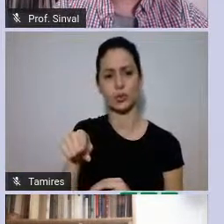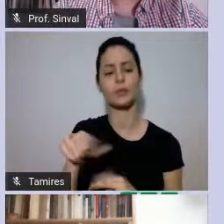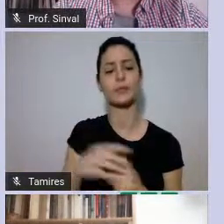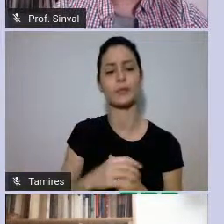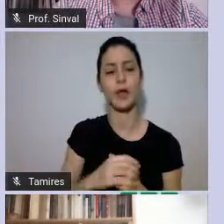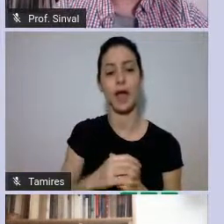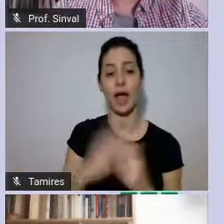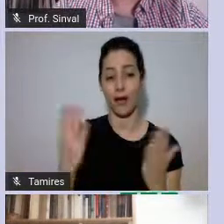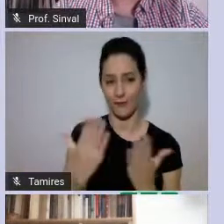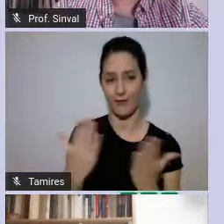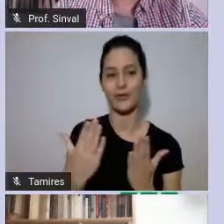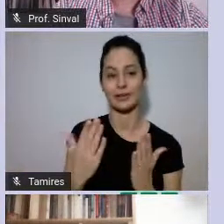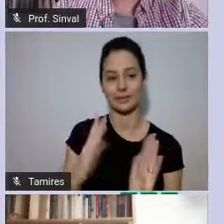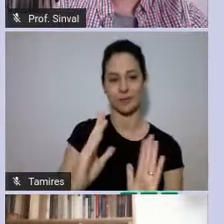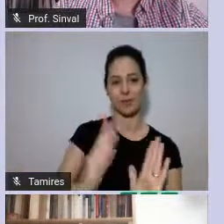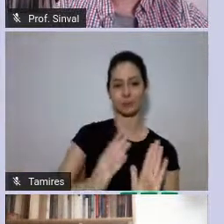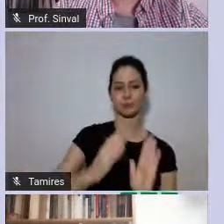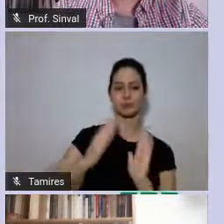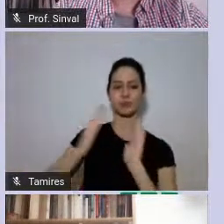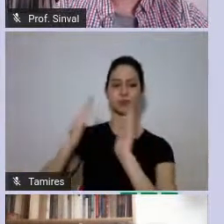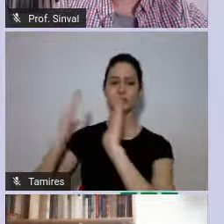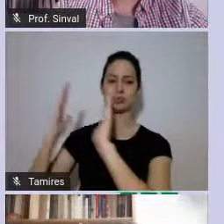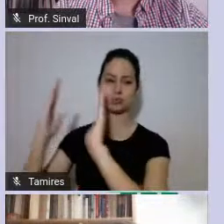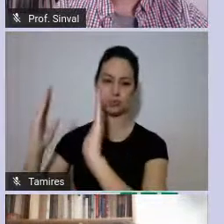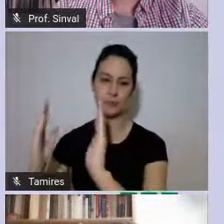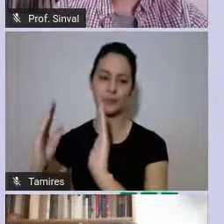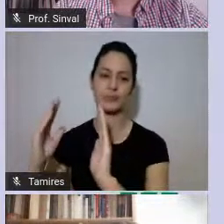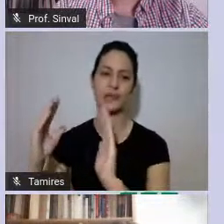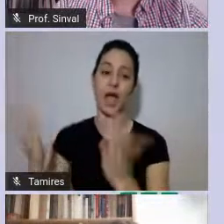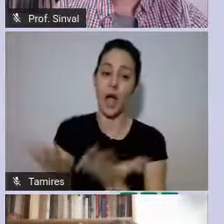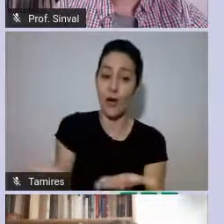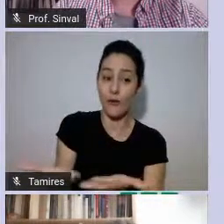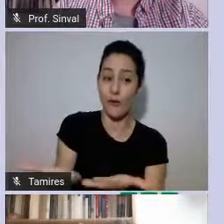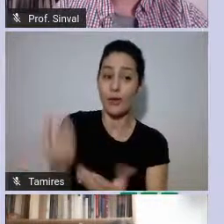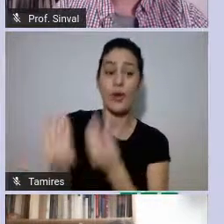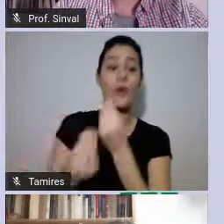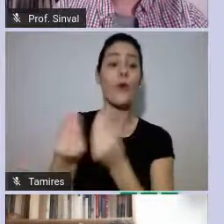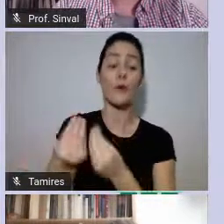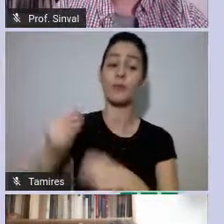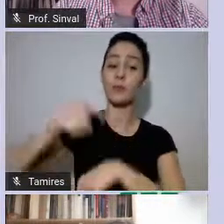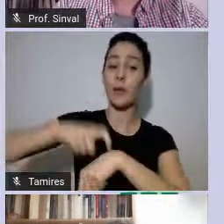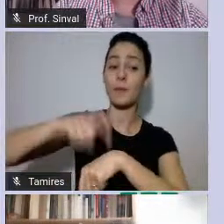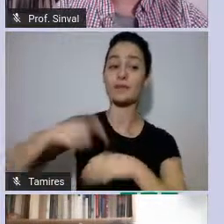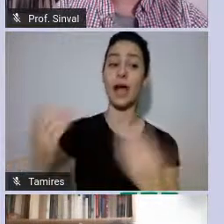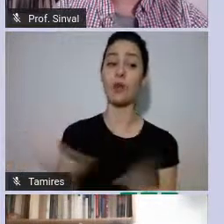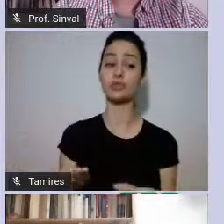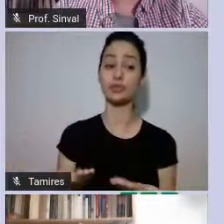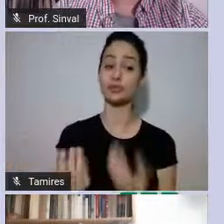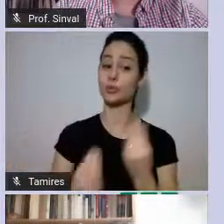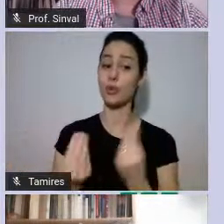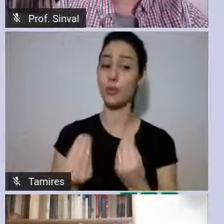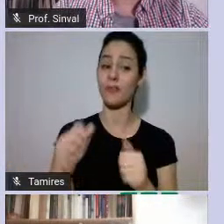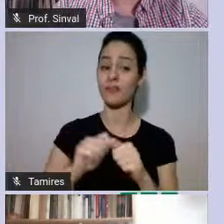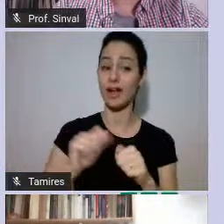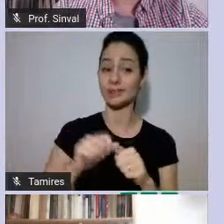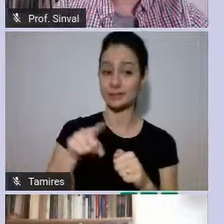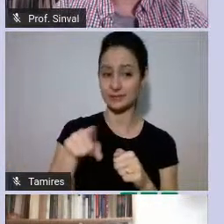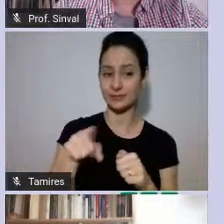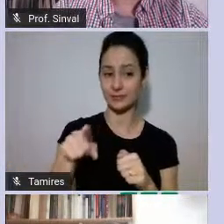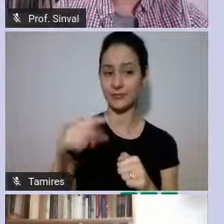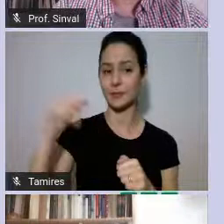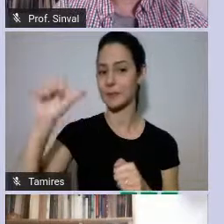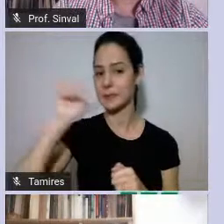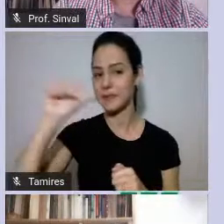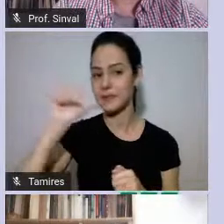sí vamos a hacer el salto, y a pasar a una organización actual de mujeres productoras que se